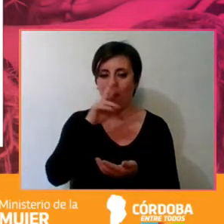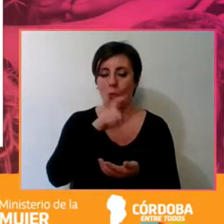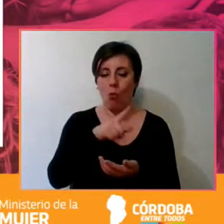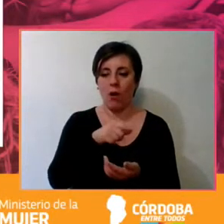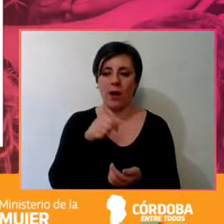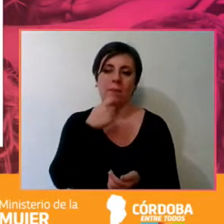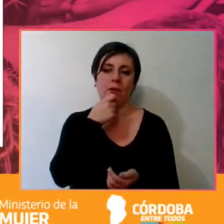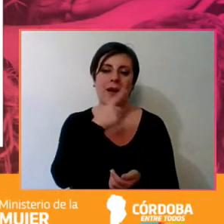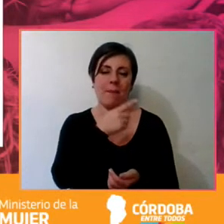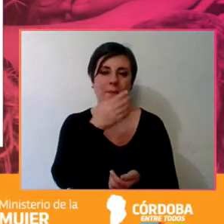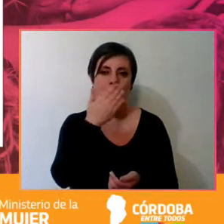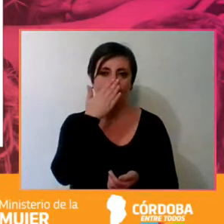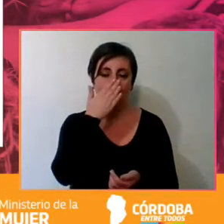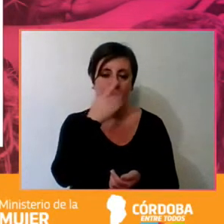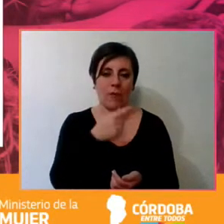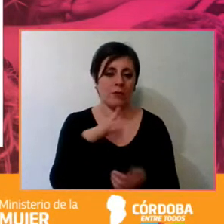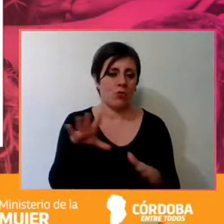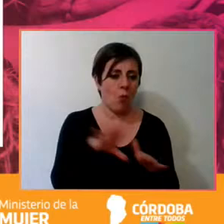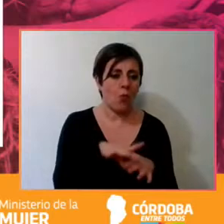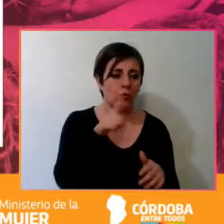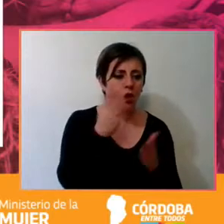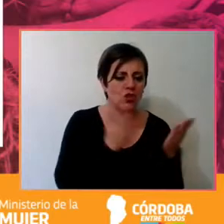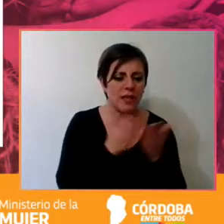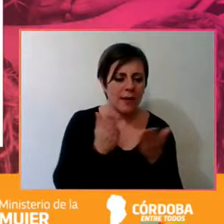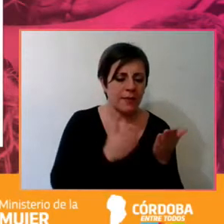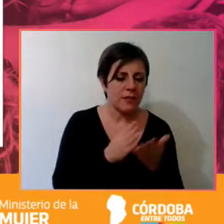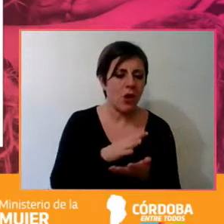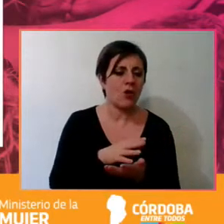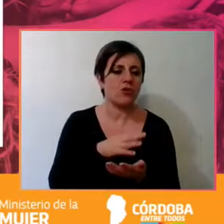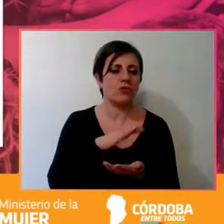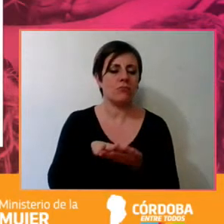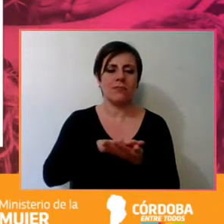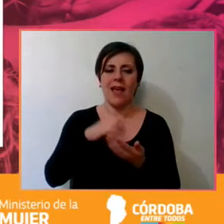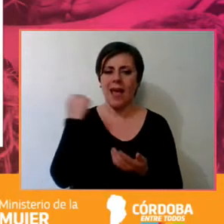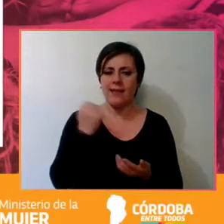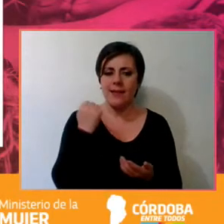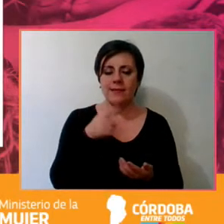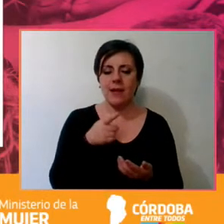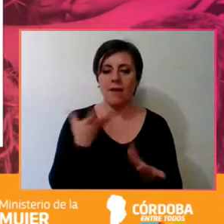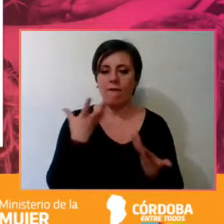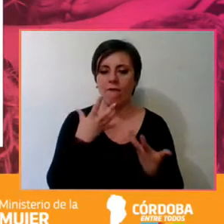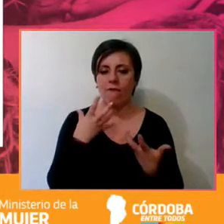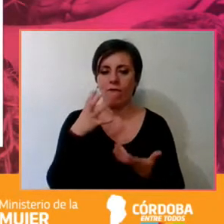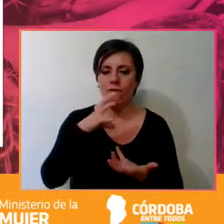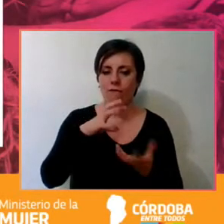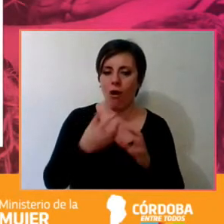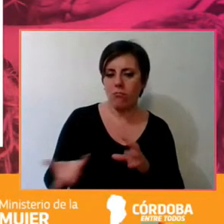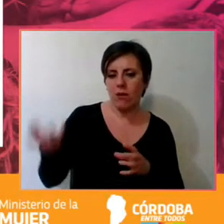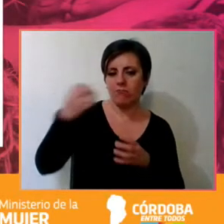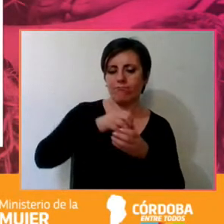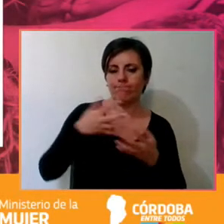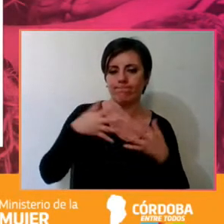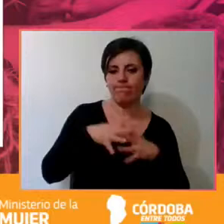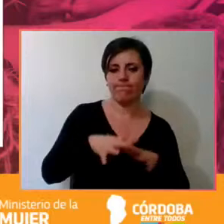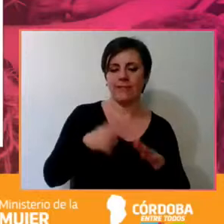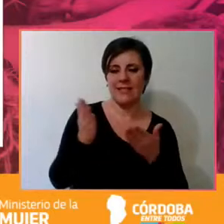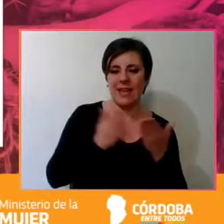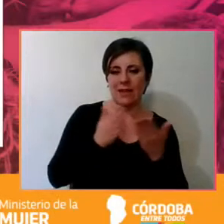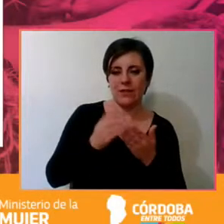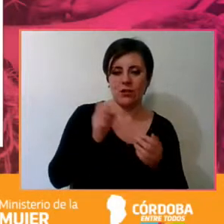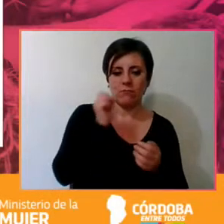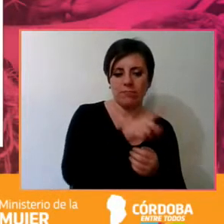de Córdoba. Es justamente tener esos servicios esenciales de una manera integrada, de manera que sea que los servicios vayan a la